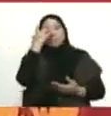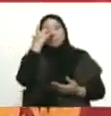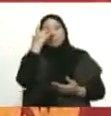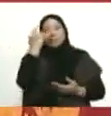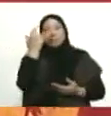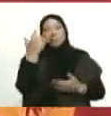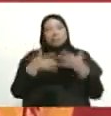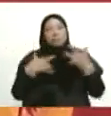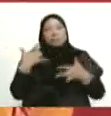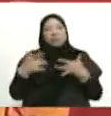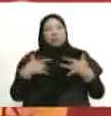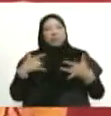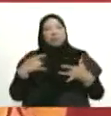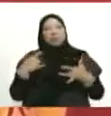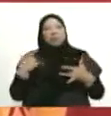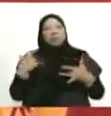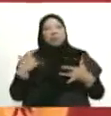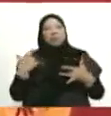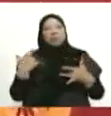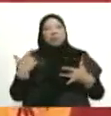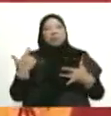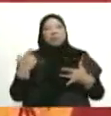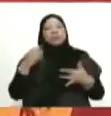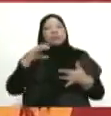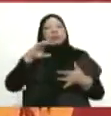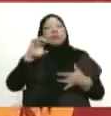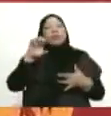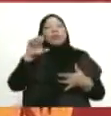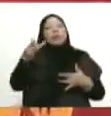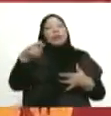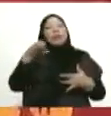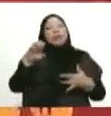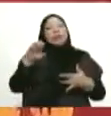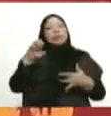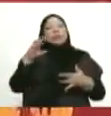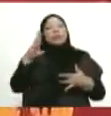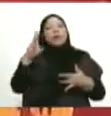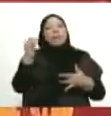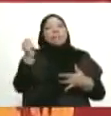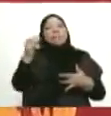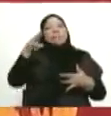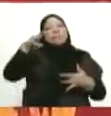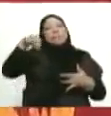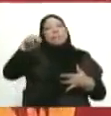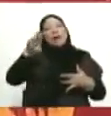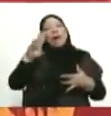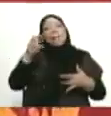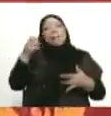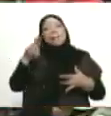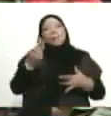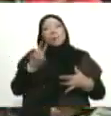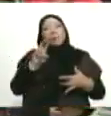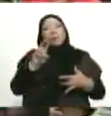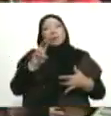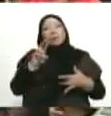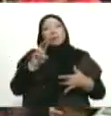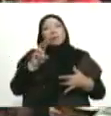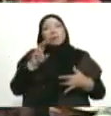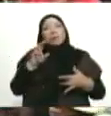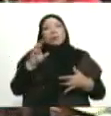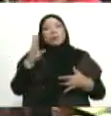para este sector, ¿se llama? ¿El eje? El bambú. El bambú, eje 1, 2, 3, 4, ¿cómo se